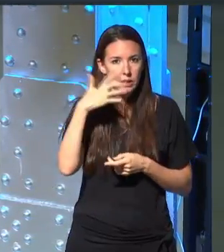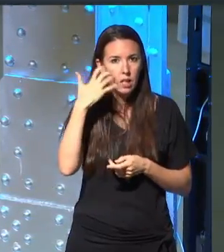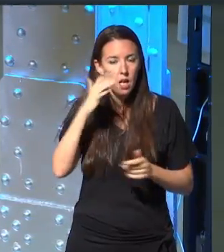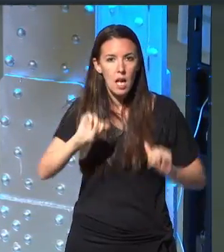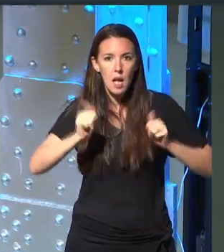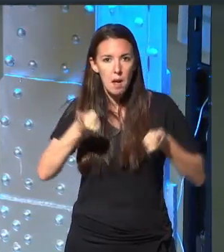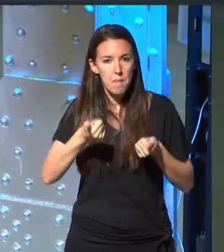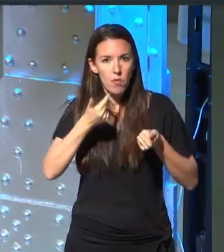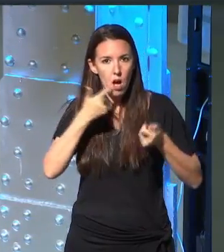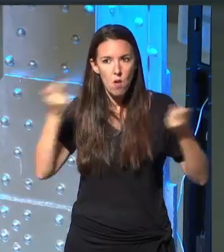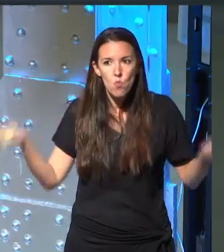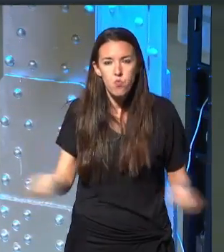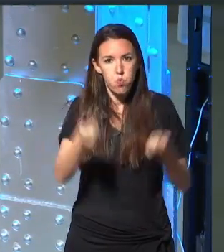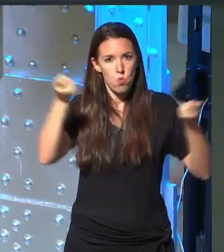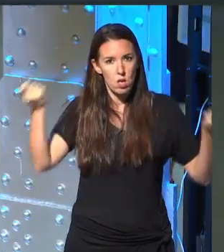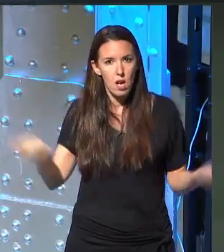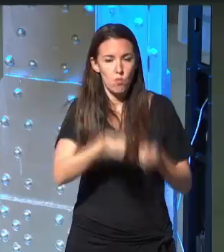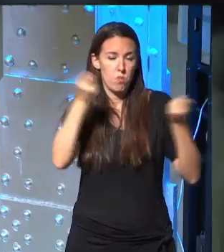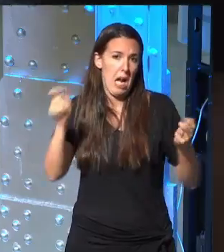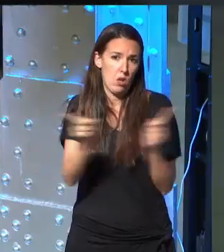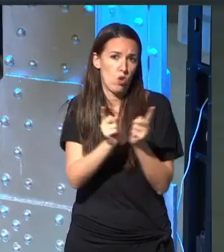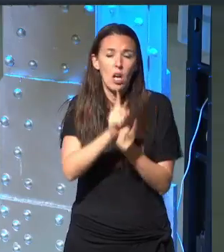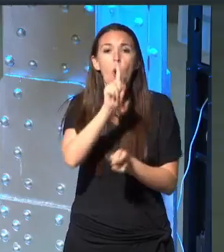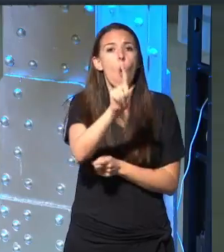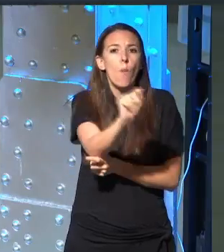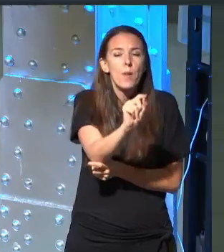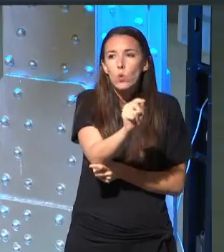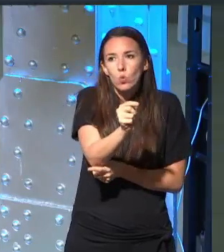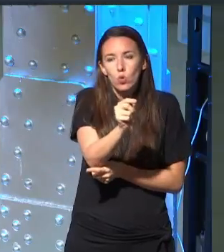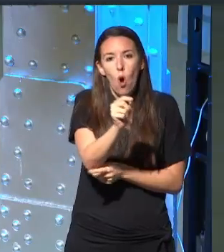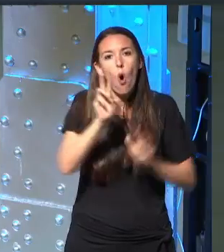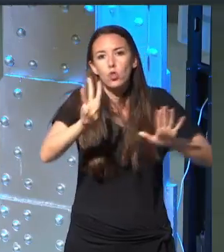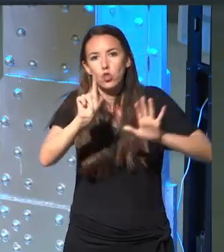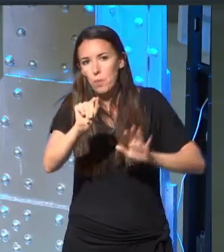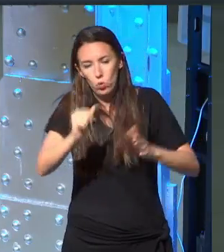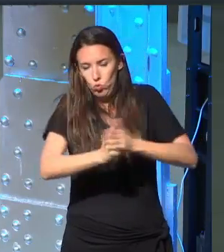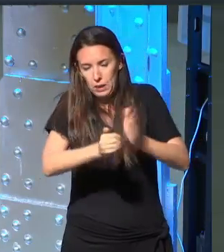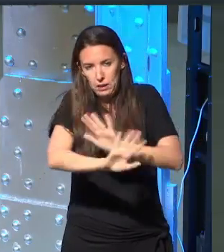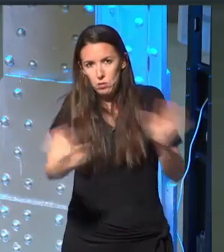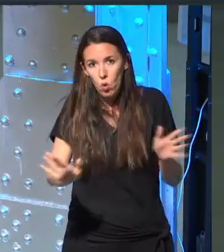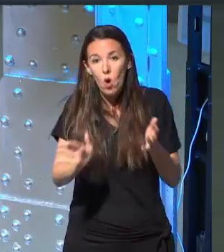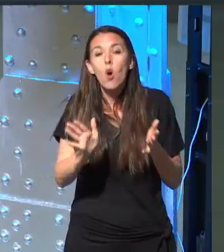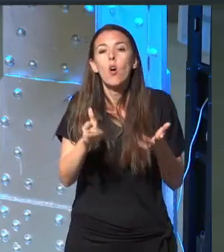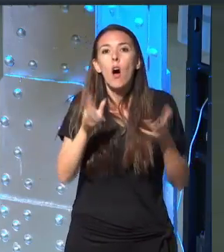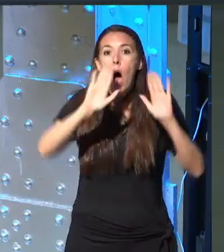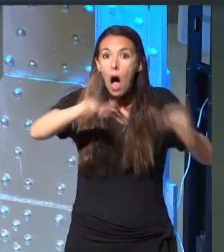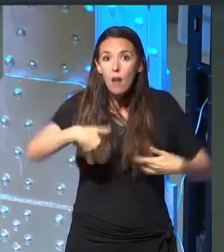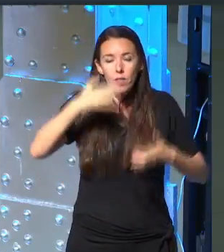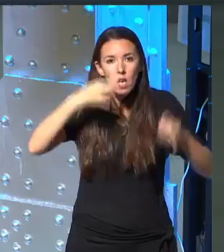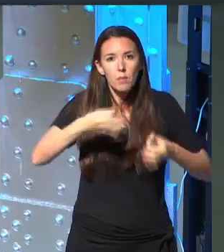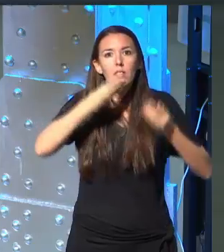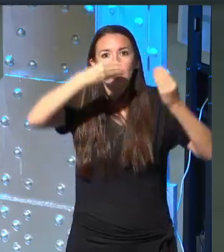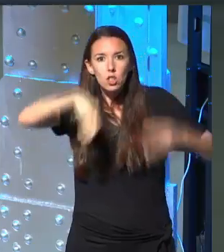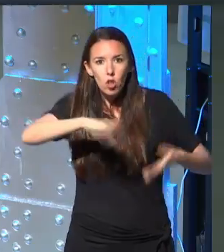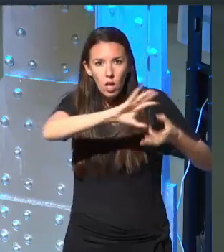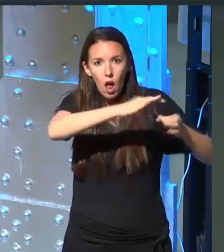extrañas empieza a publicarlas como pequeñas piezas que duran entre un minuto y 8 minutos igual, ¿no? Y al final realmente hay una historia,